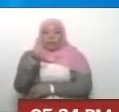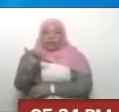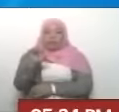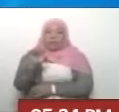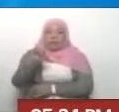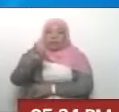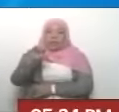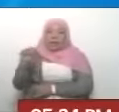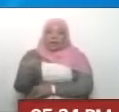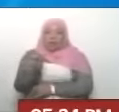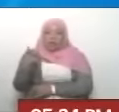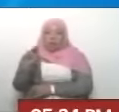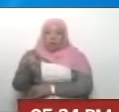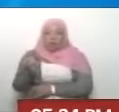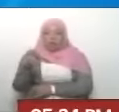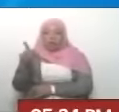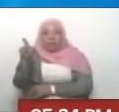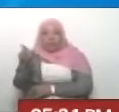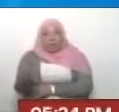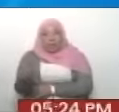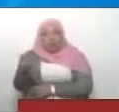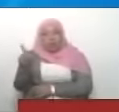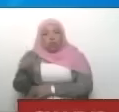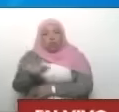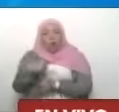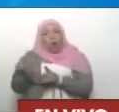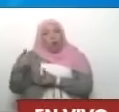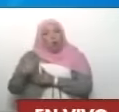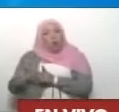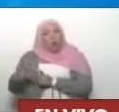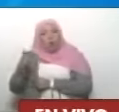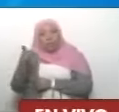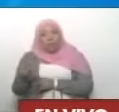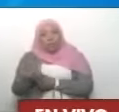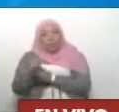tremendo líder. ¿Quién más? ¿Otros más?